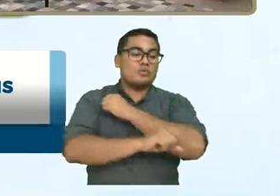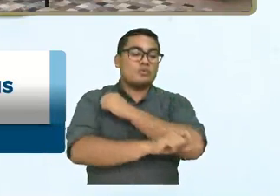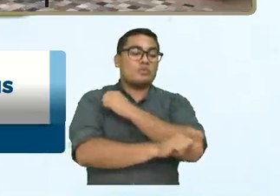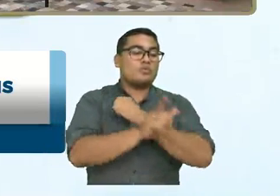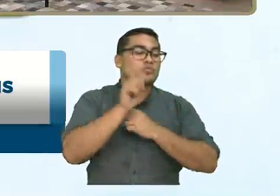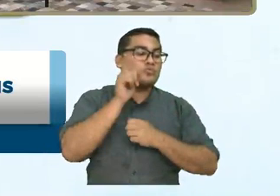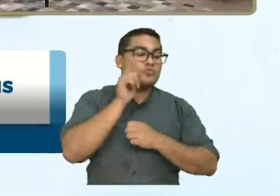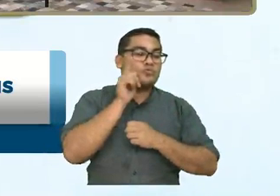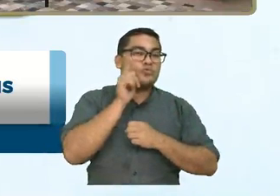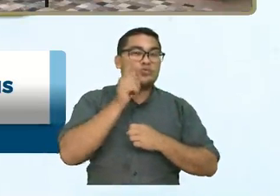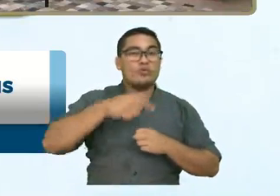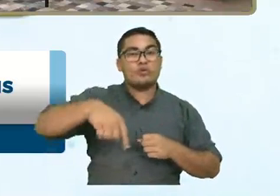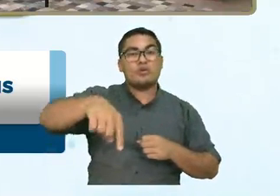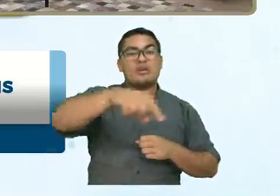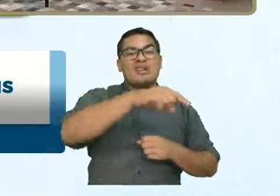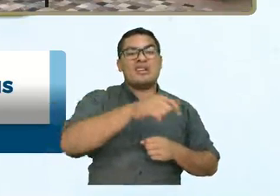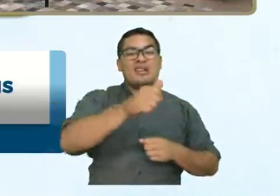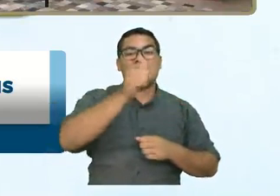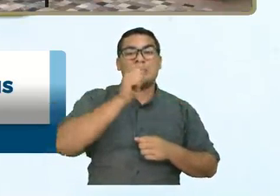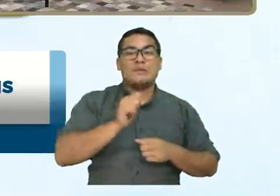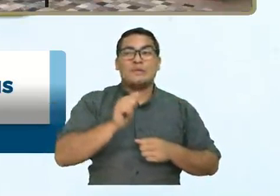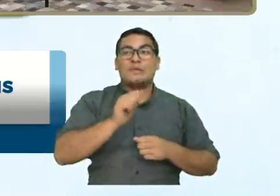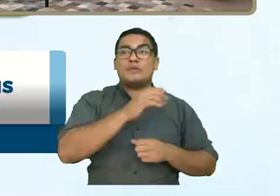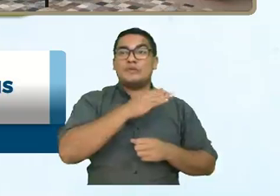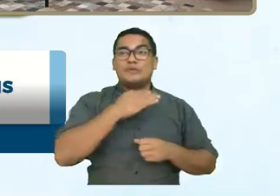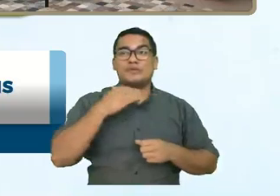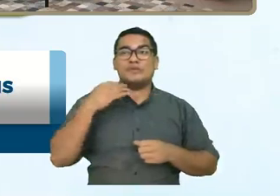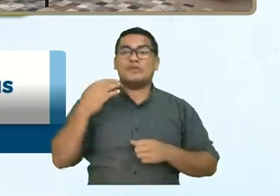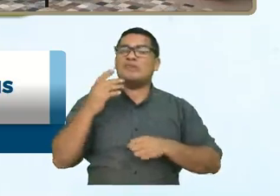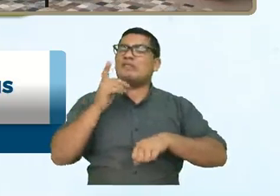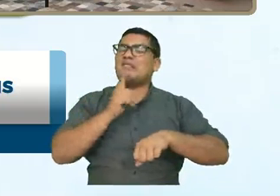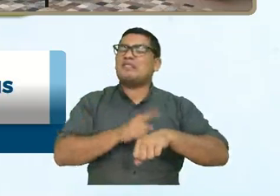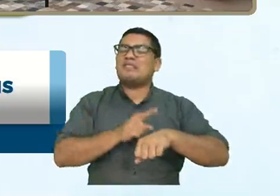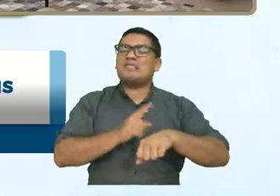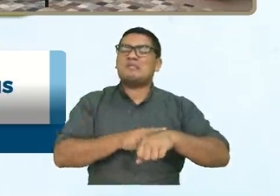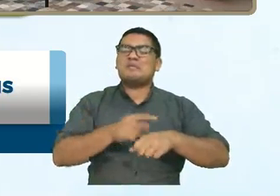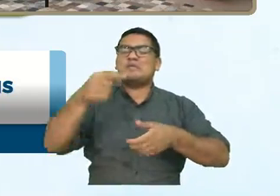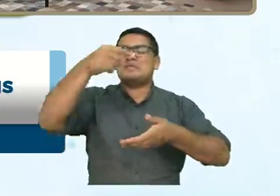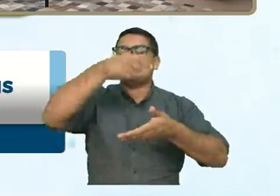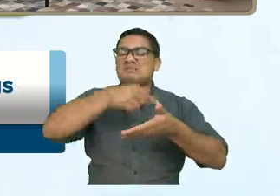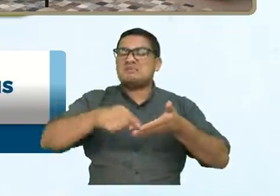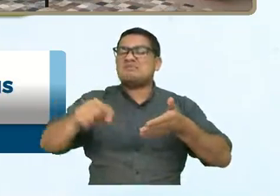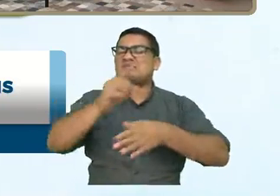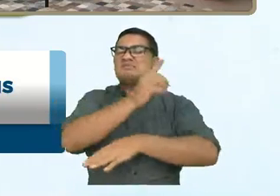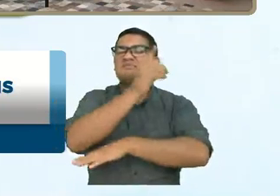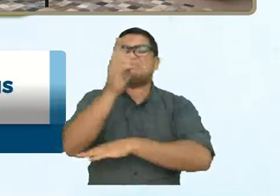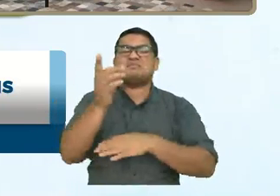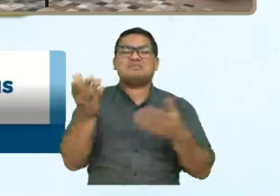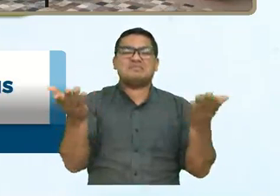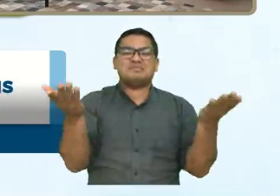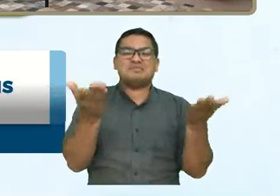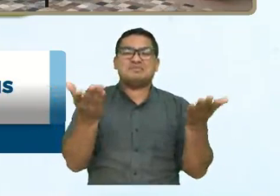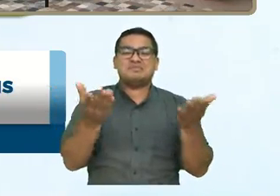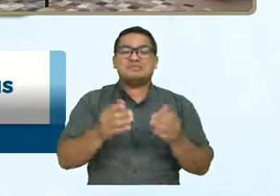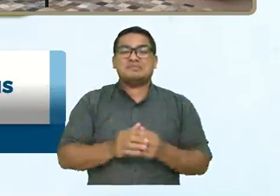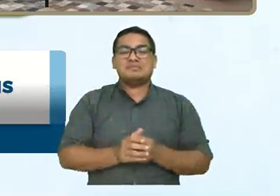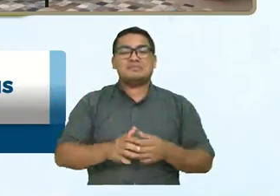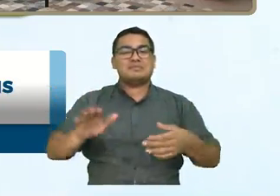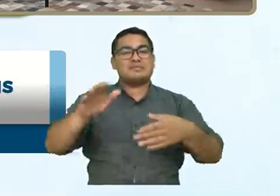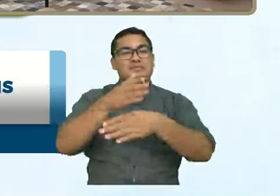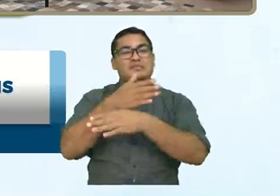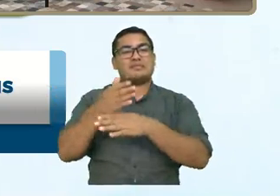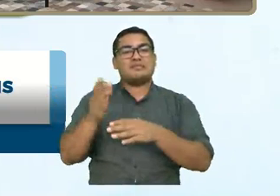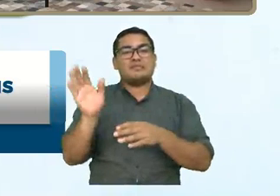rata orinó, dejó la bacteria ahí, ¿cuánto, semanas, días, cómo es la...? Tiene que ver varios factores. Por